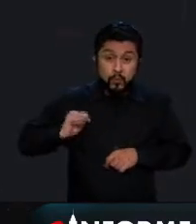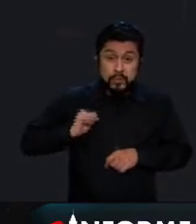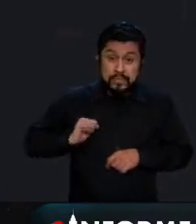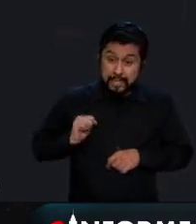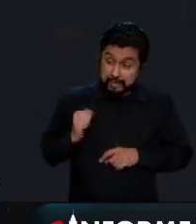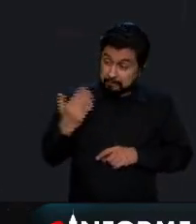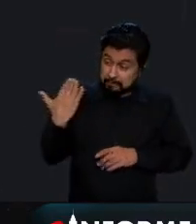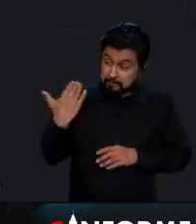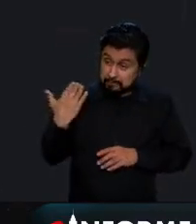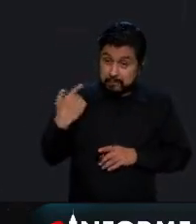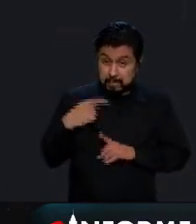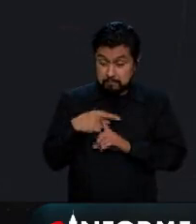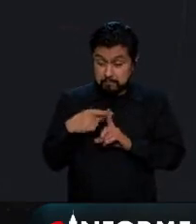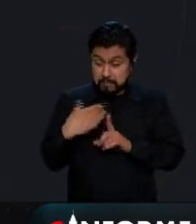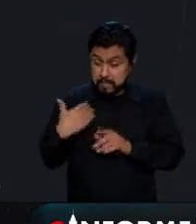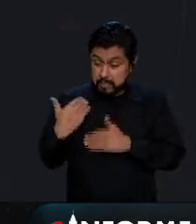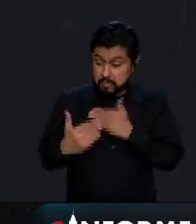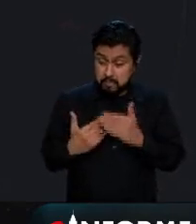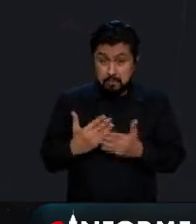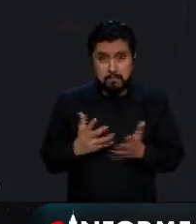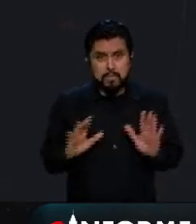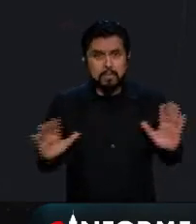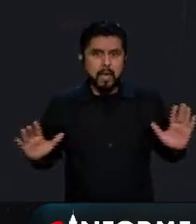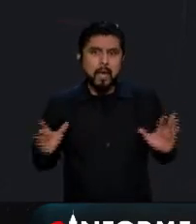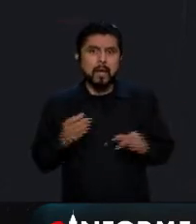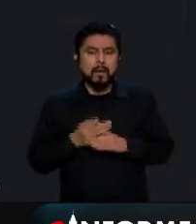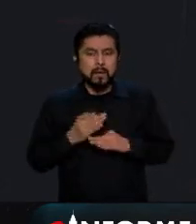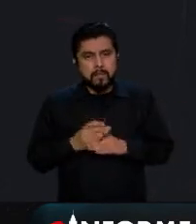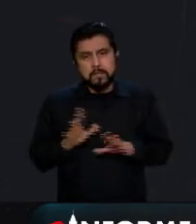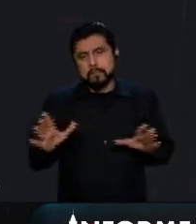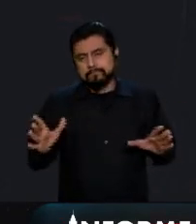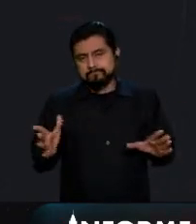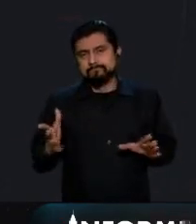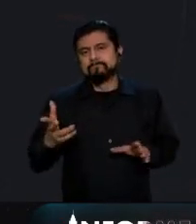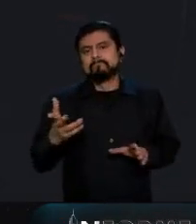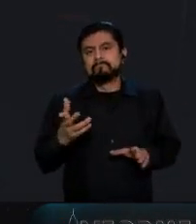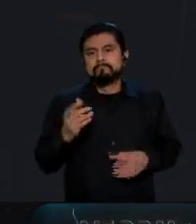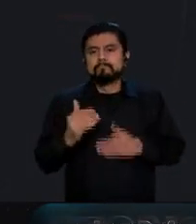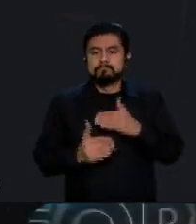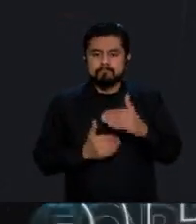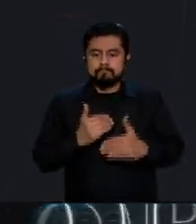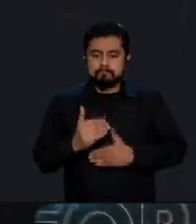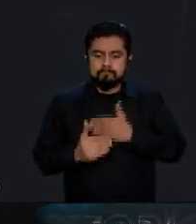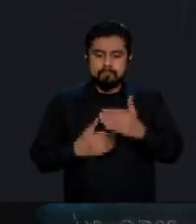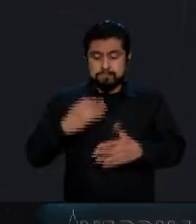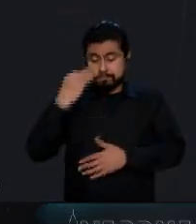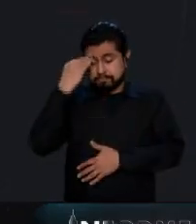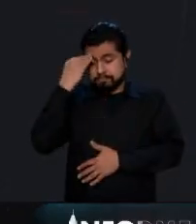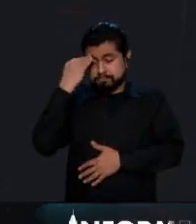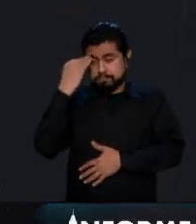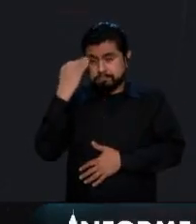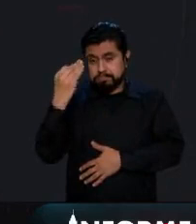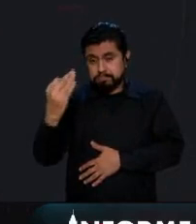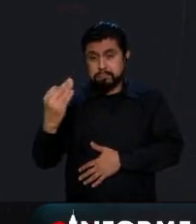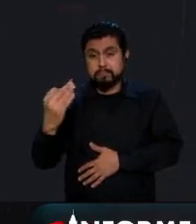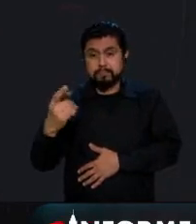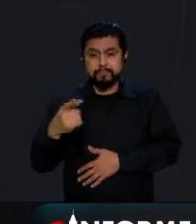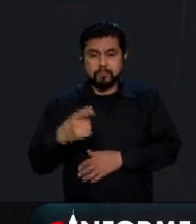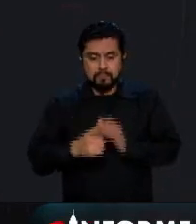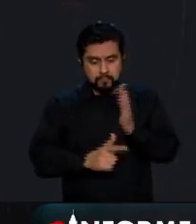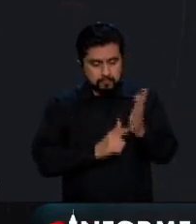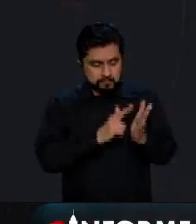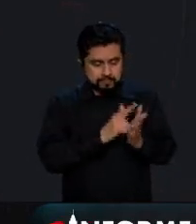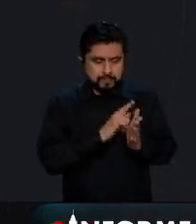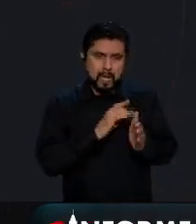pasadito y medio después, ahí lo que tenemos es que justamente, ¿no? Acumulado el tiempo, esta ley se